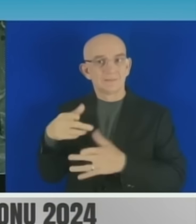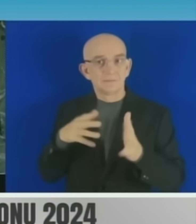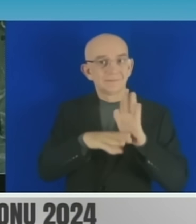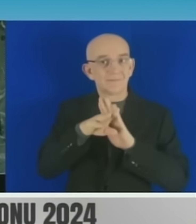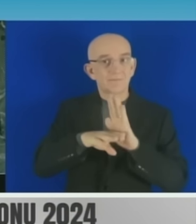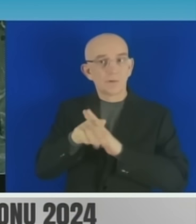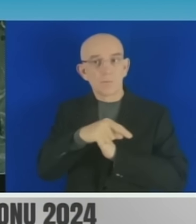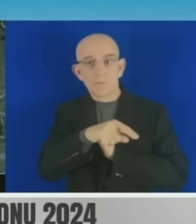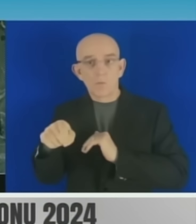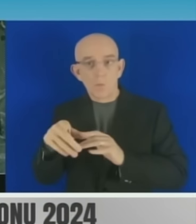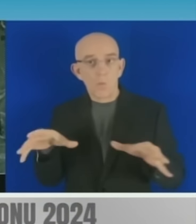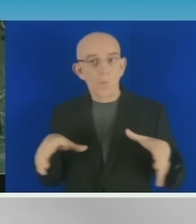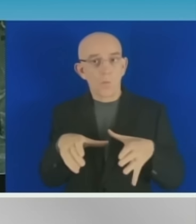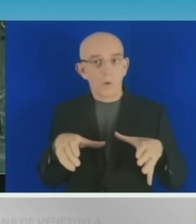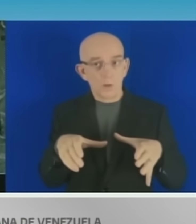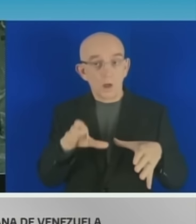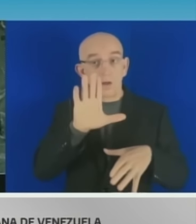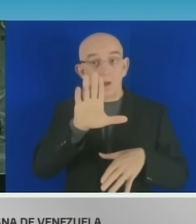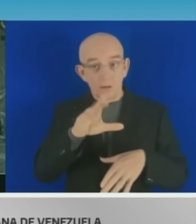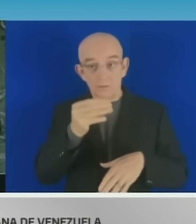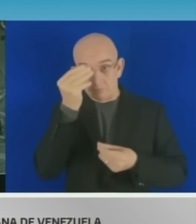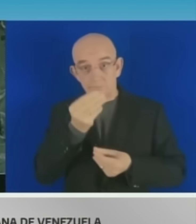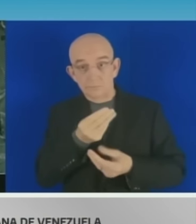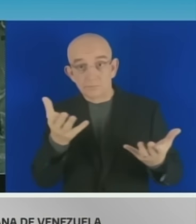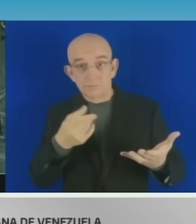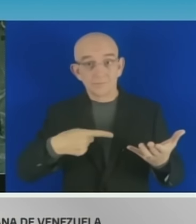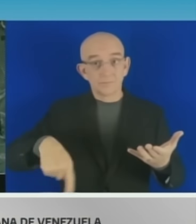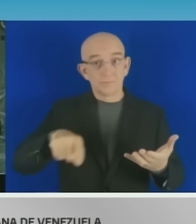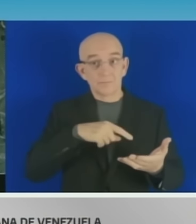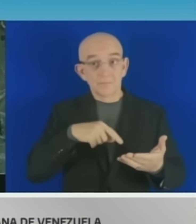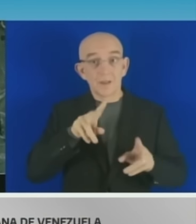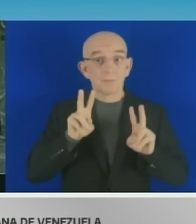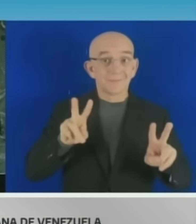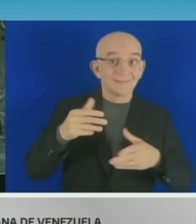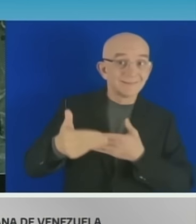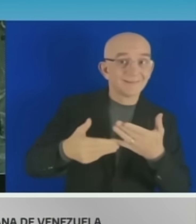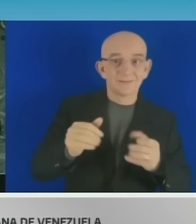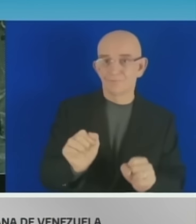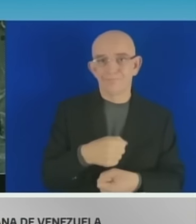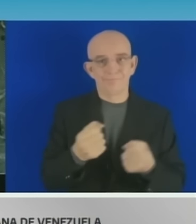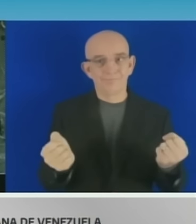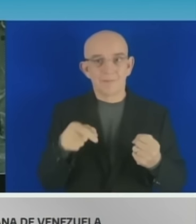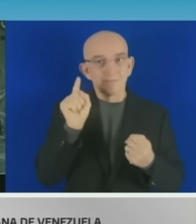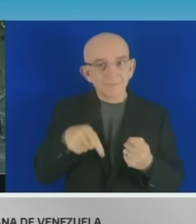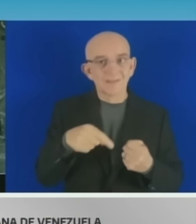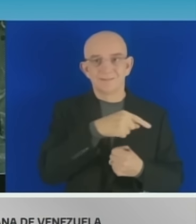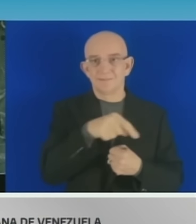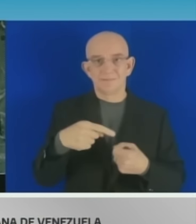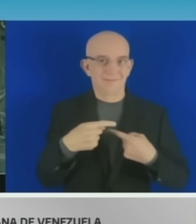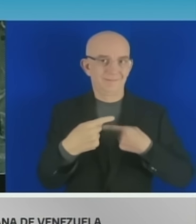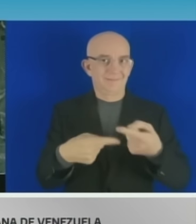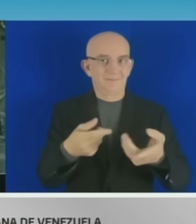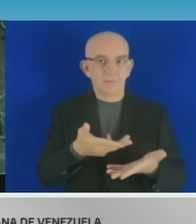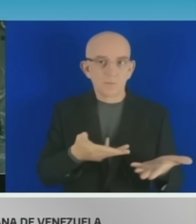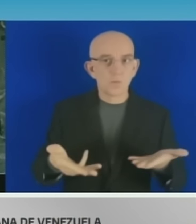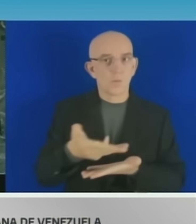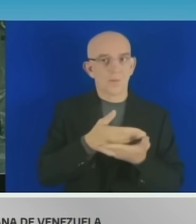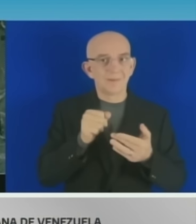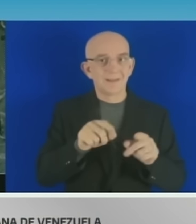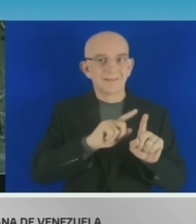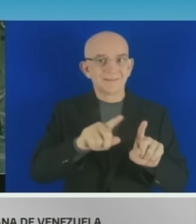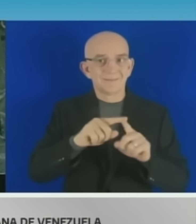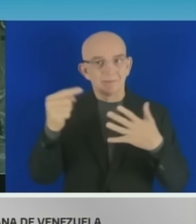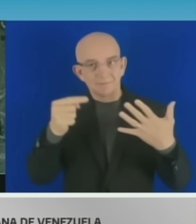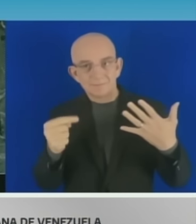lo que requiere, entre otras cosas, que se haga realidad el derecho inalienable a la autodeterminación de los pueblos que viven bajo una